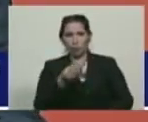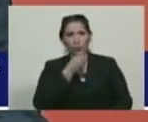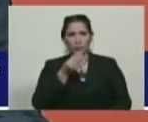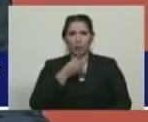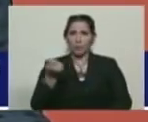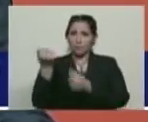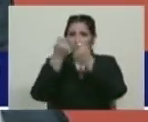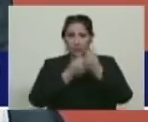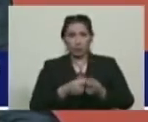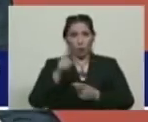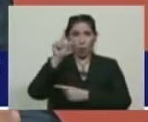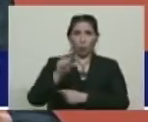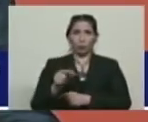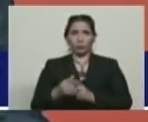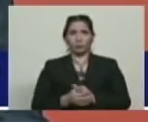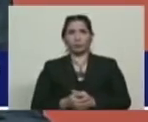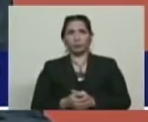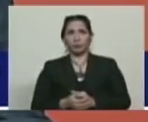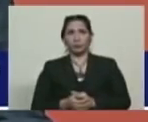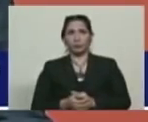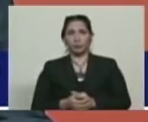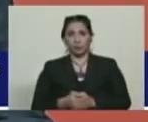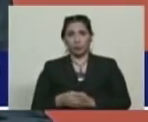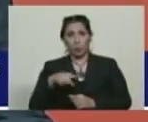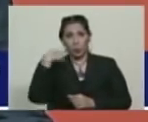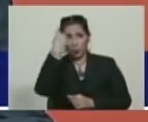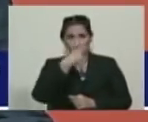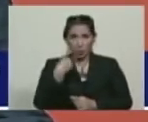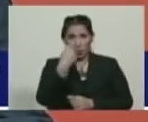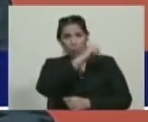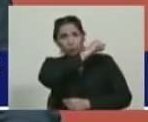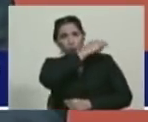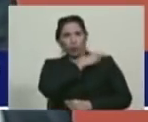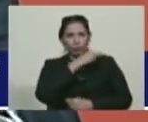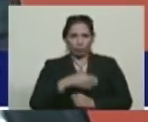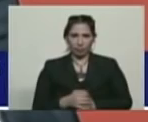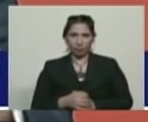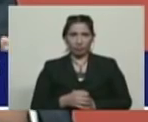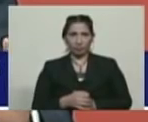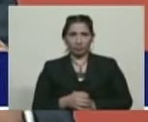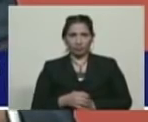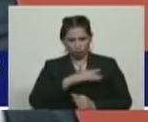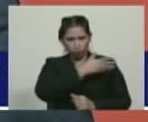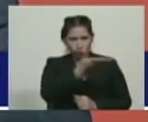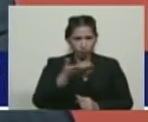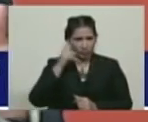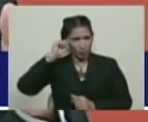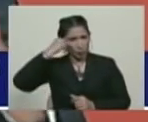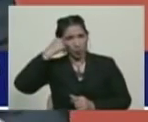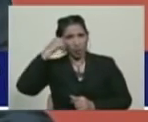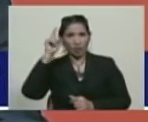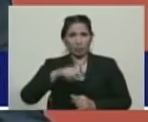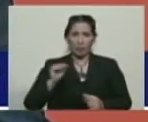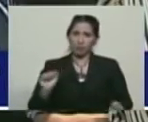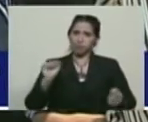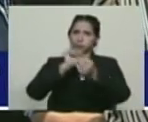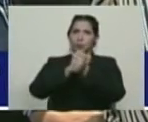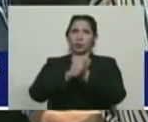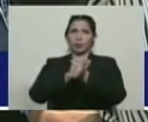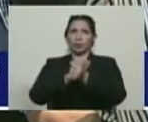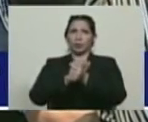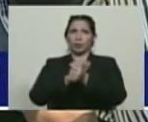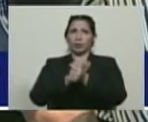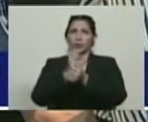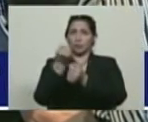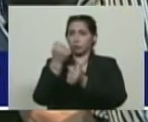los precios acordados y los dueños dieron la cara ustedes recuerdan que hubo también la detención de un número importante